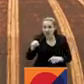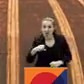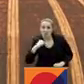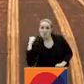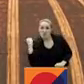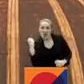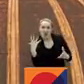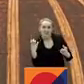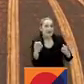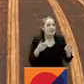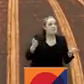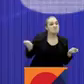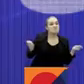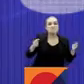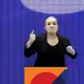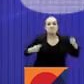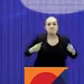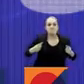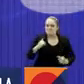imponer dictaduras.